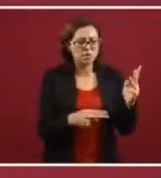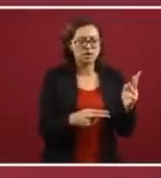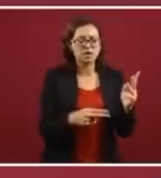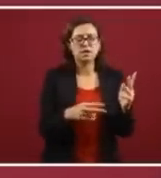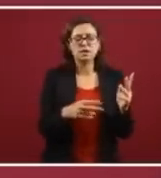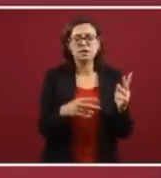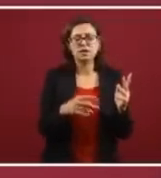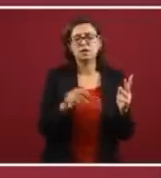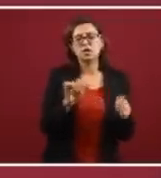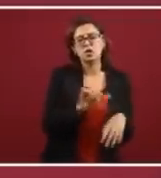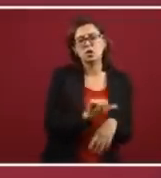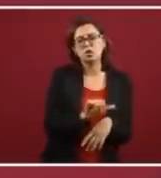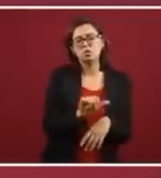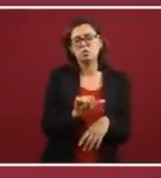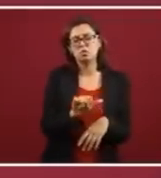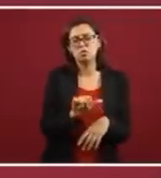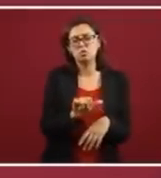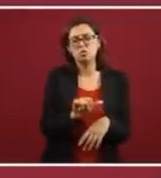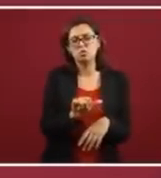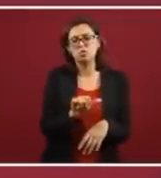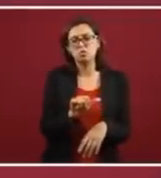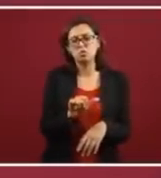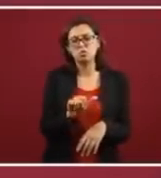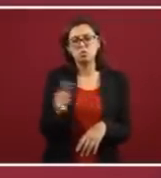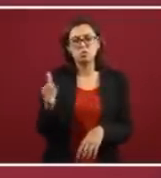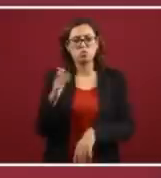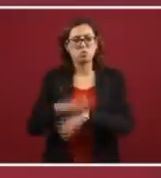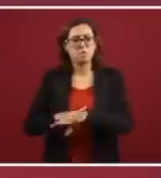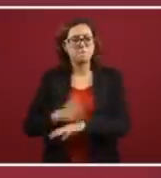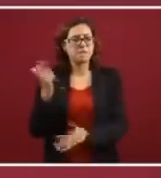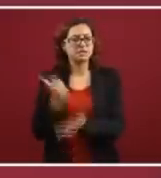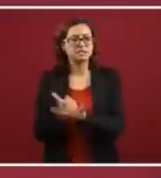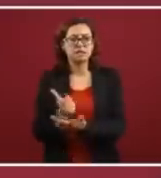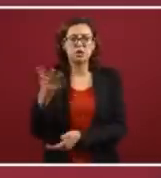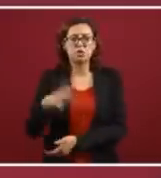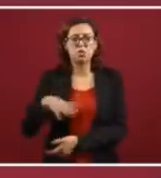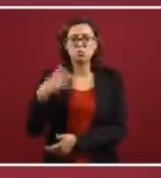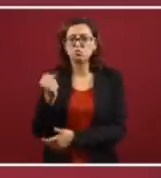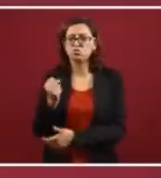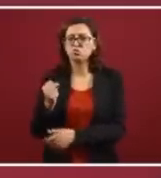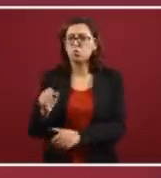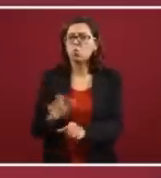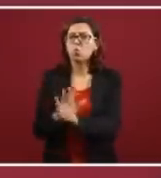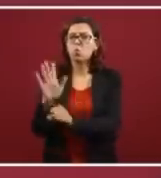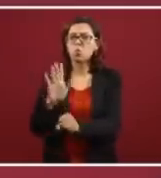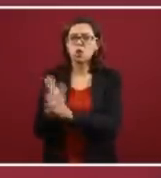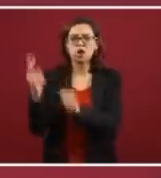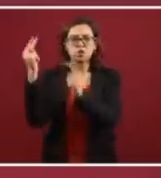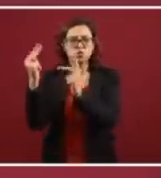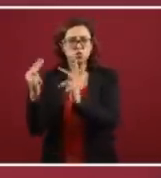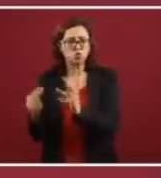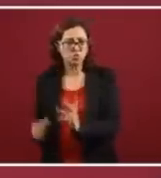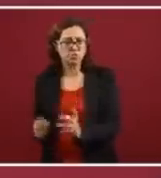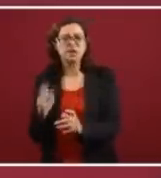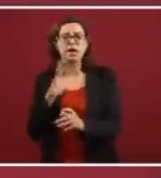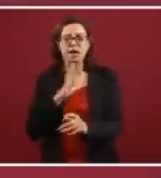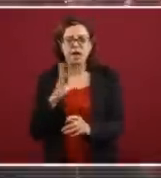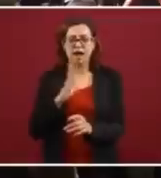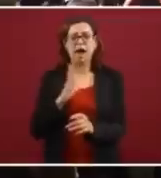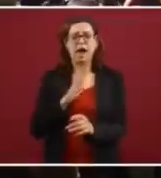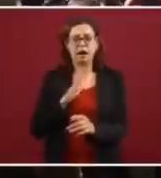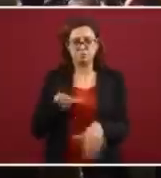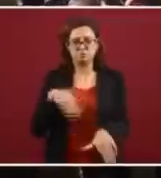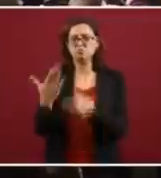están ofreciendo los precios más altos. Va a haber un premio,